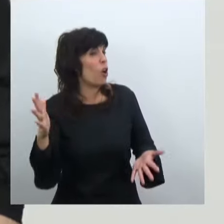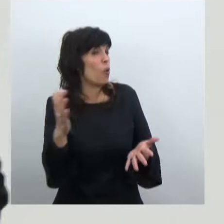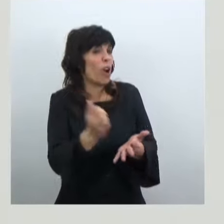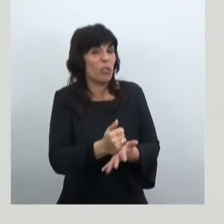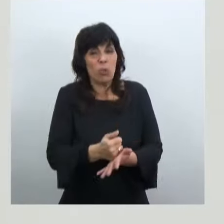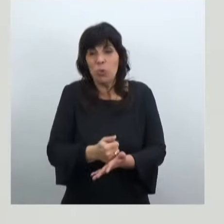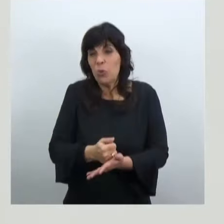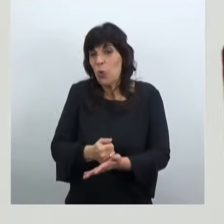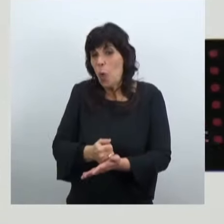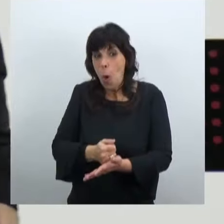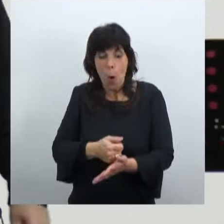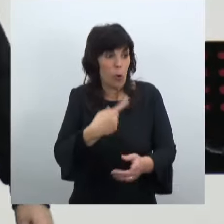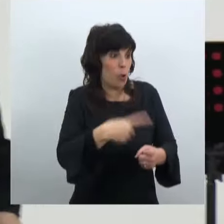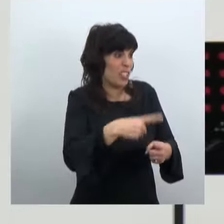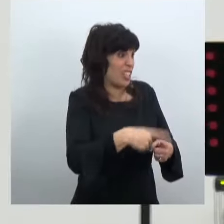¿te acuerdas?